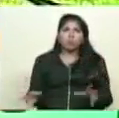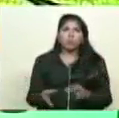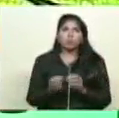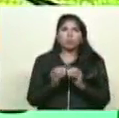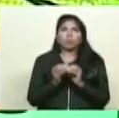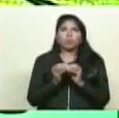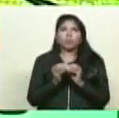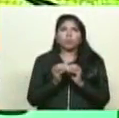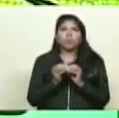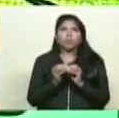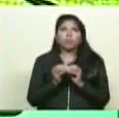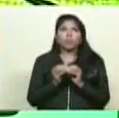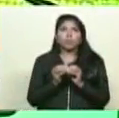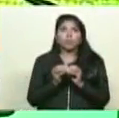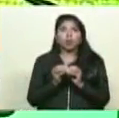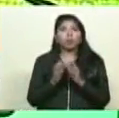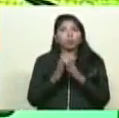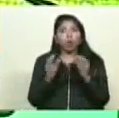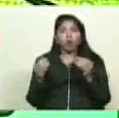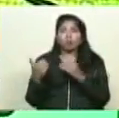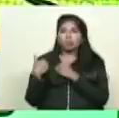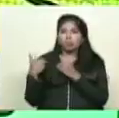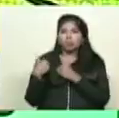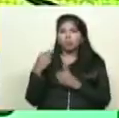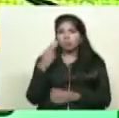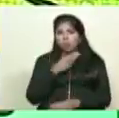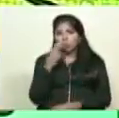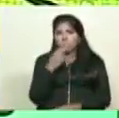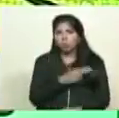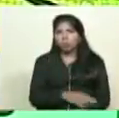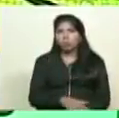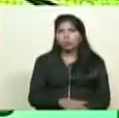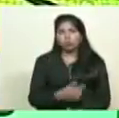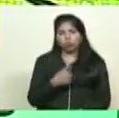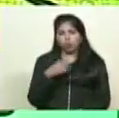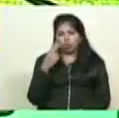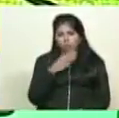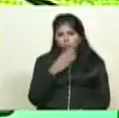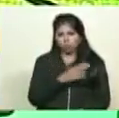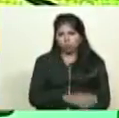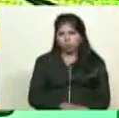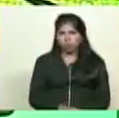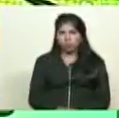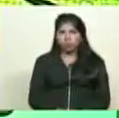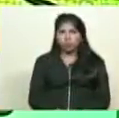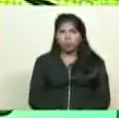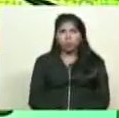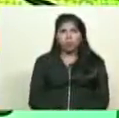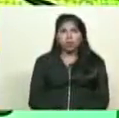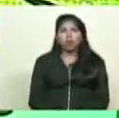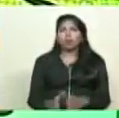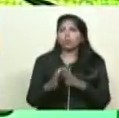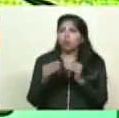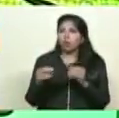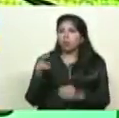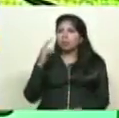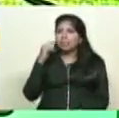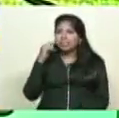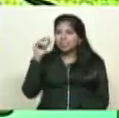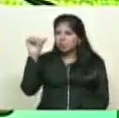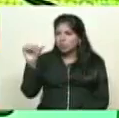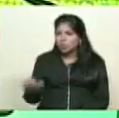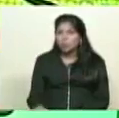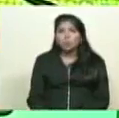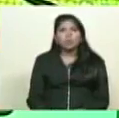hay que ordenar todas estas tareas, compromisos. Yo los asumo como compromisos. Todo lo que dijo Raúl, lo que dijo